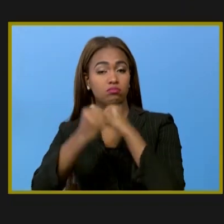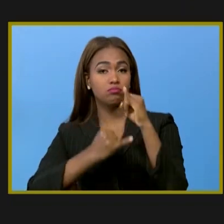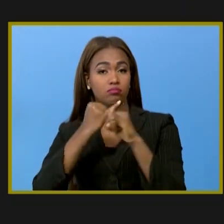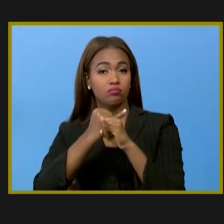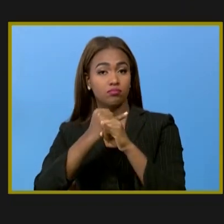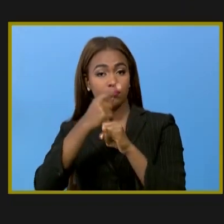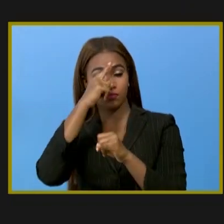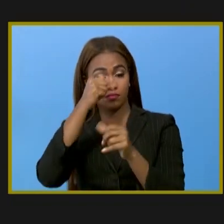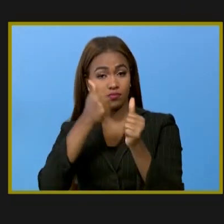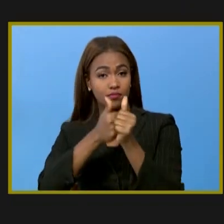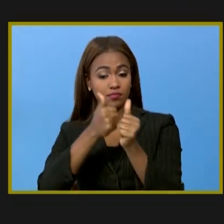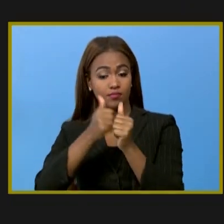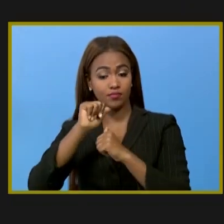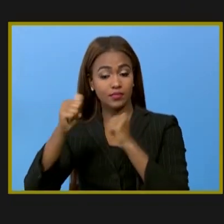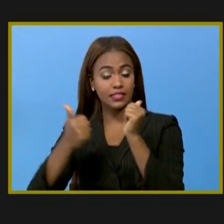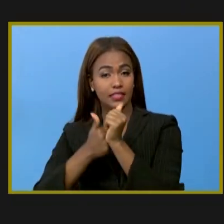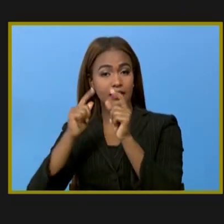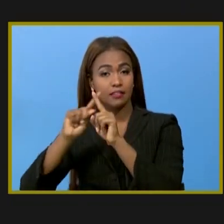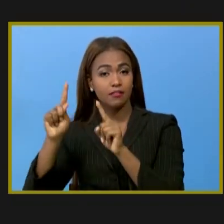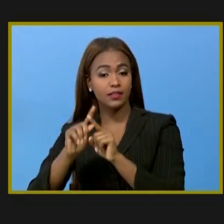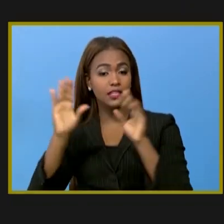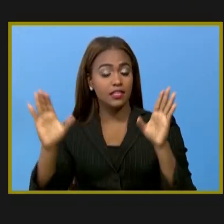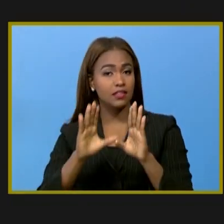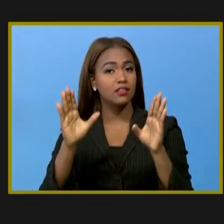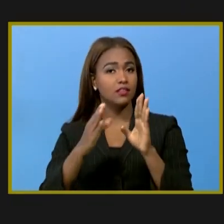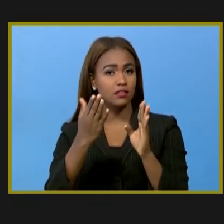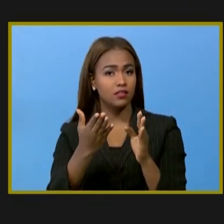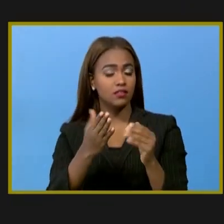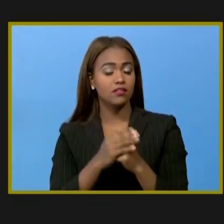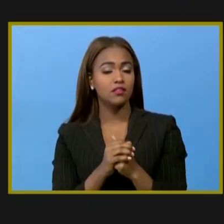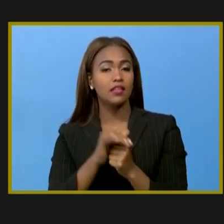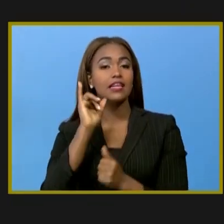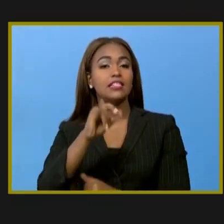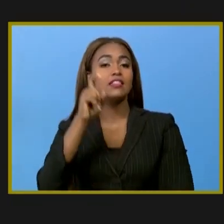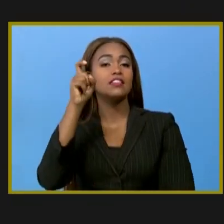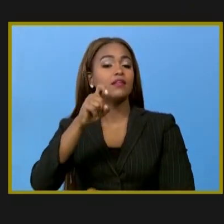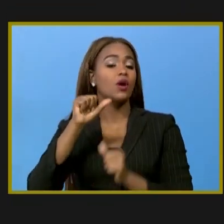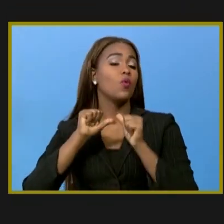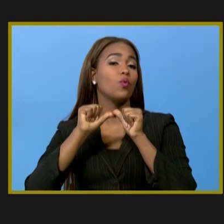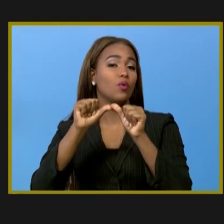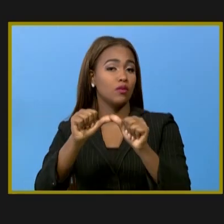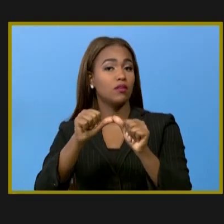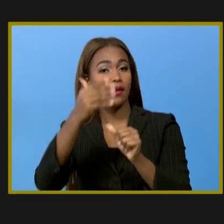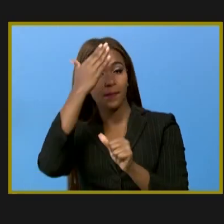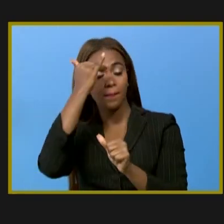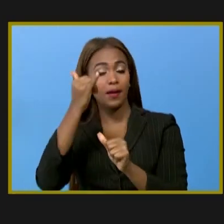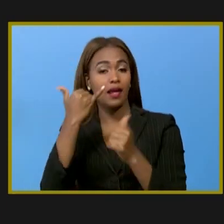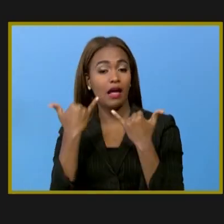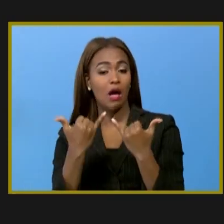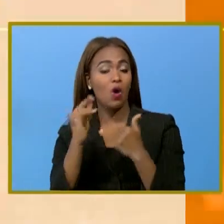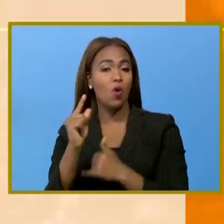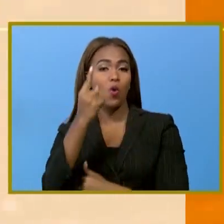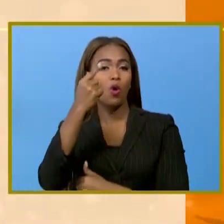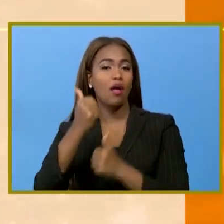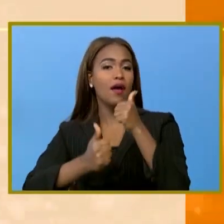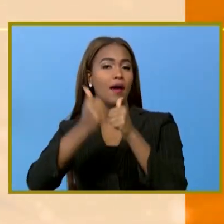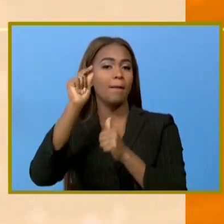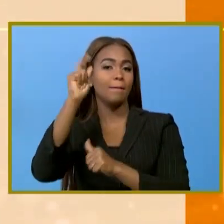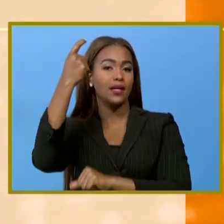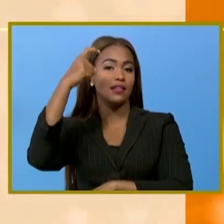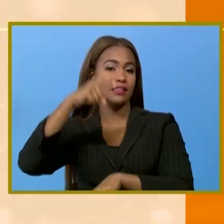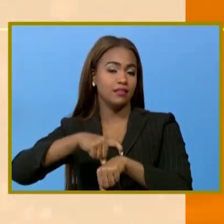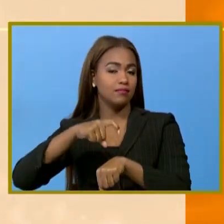que logramos a través de los hermanos ecuatorianos, esto debe mantenerse porque apenas hemos logrado la primera